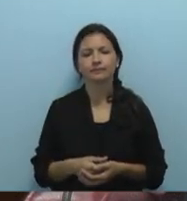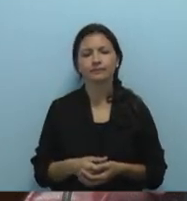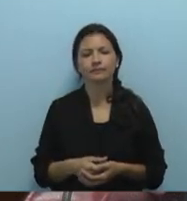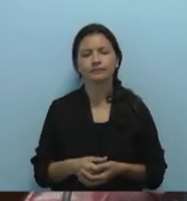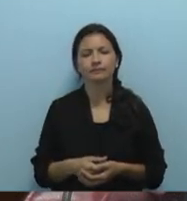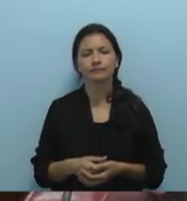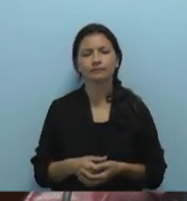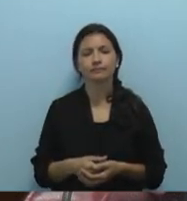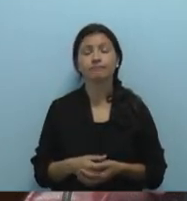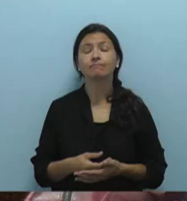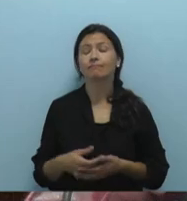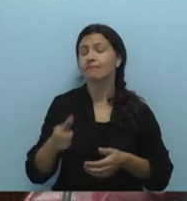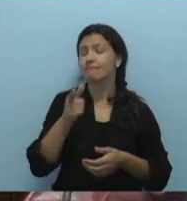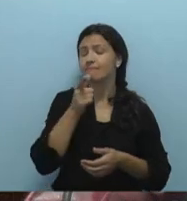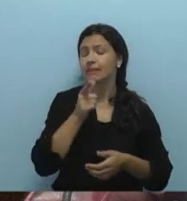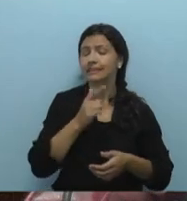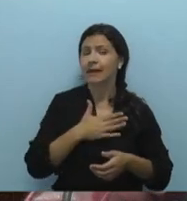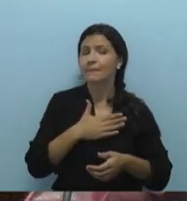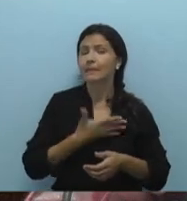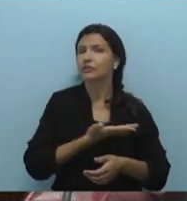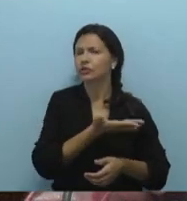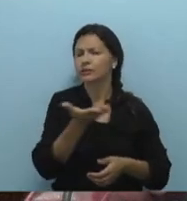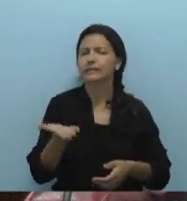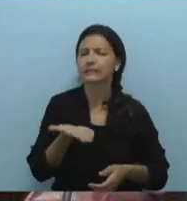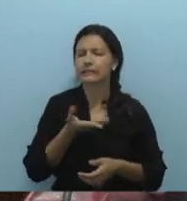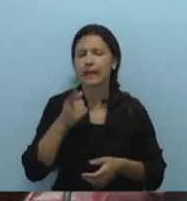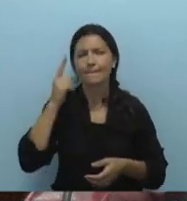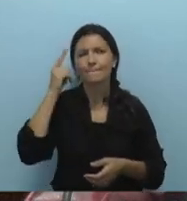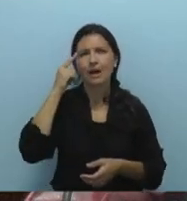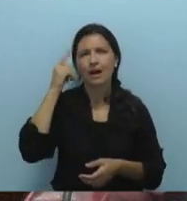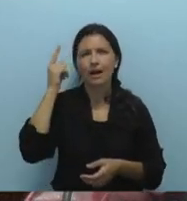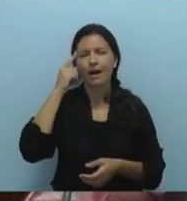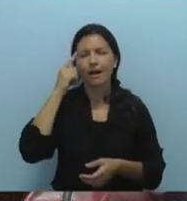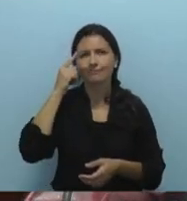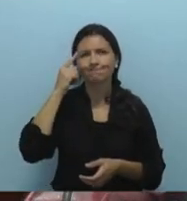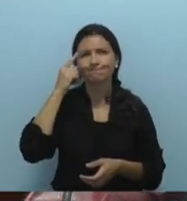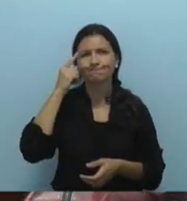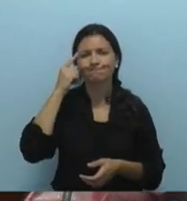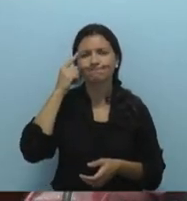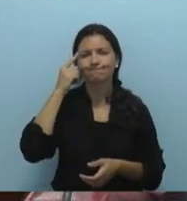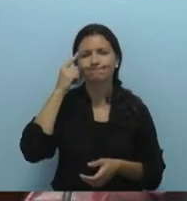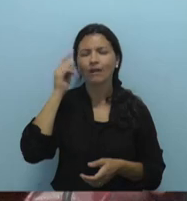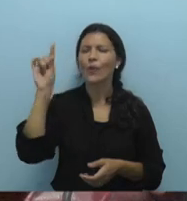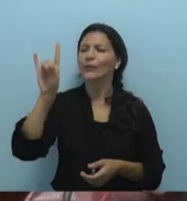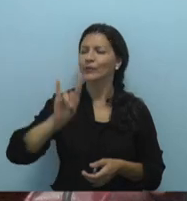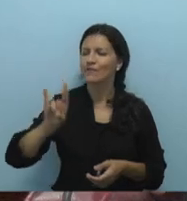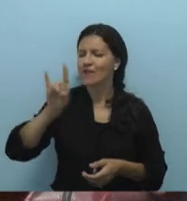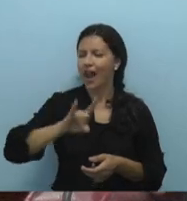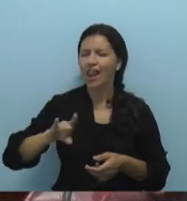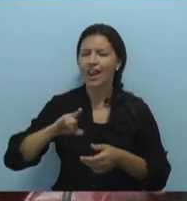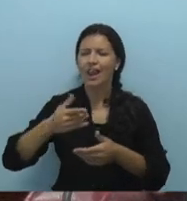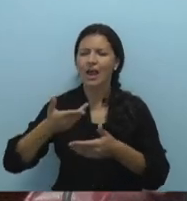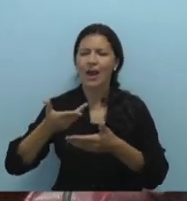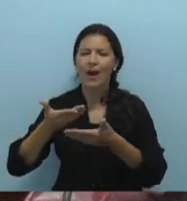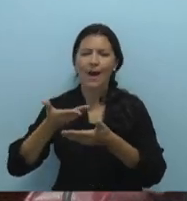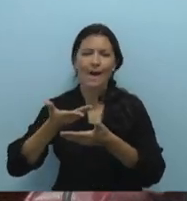porque creo que nuestra sociedad considera, como ya se ha dicho muchas veces, a la universidad como la